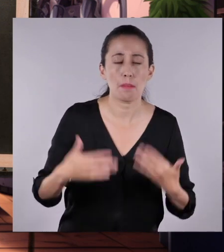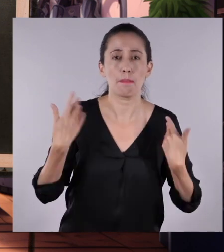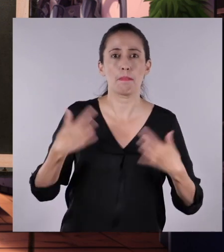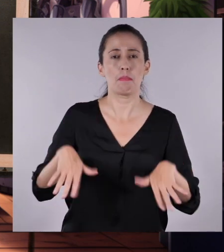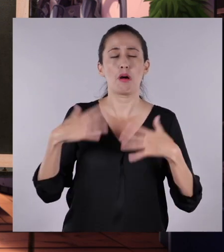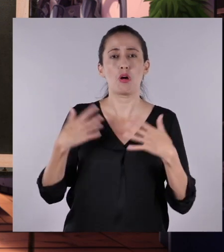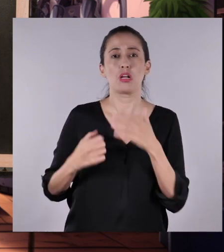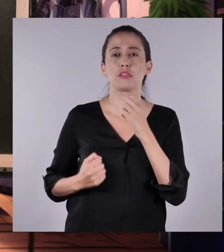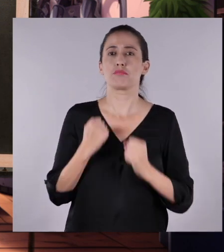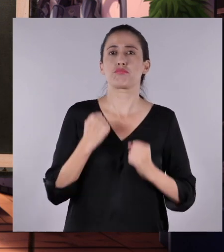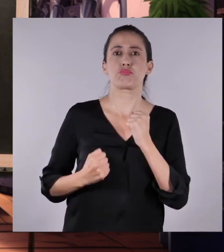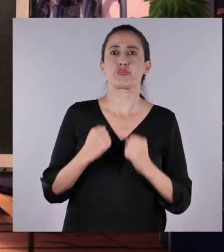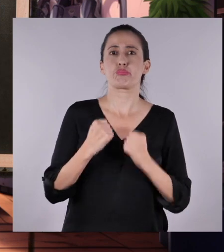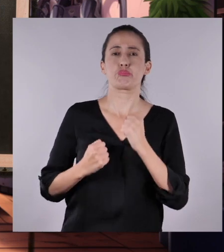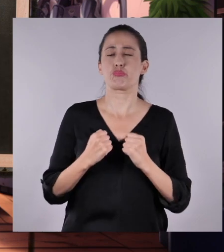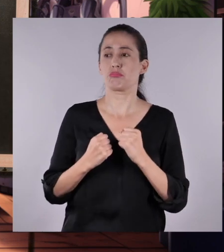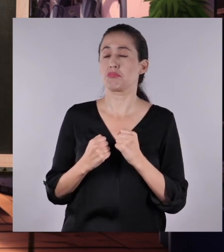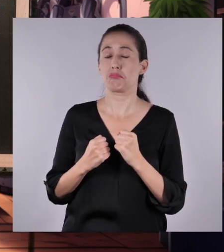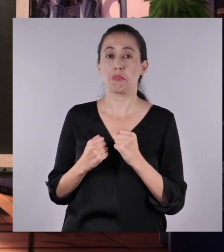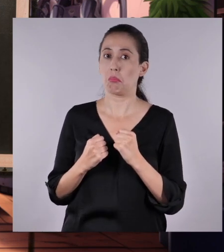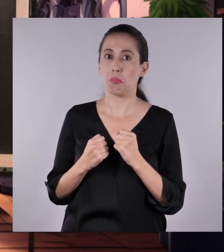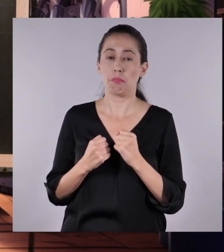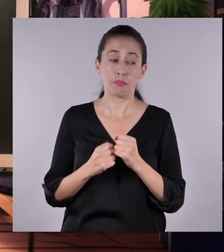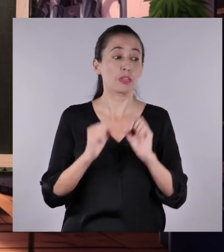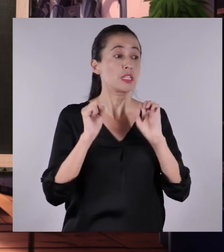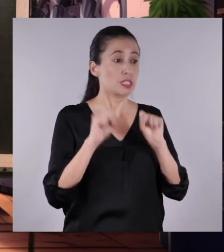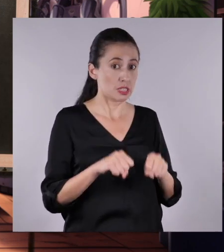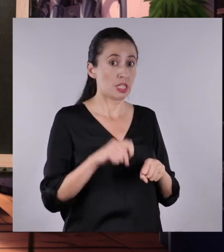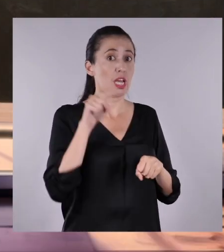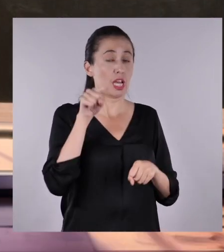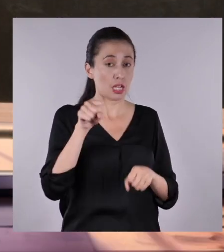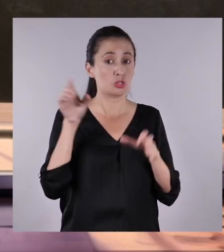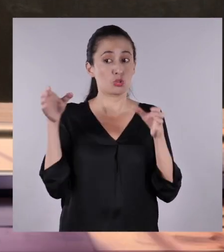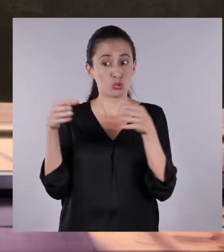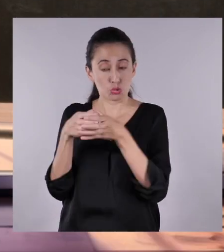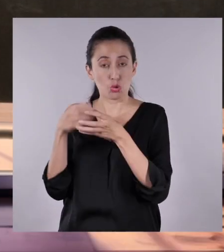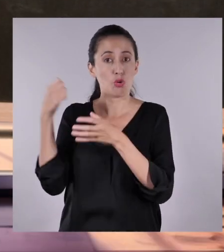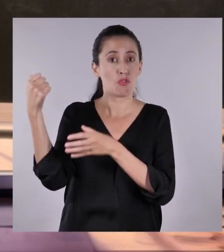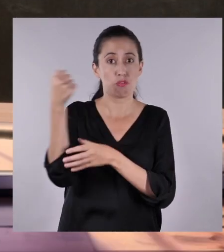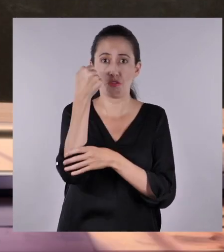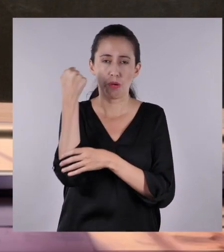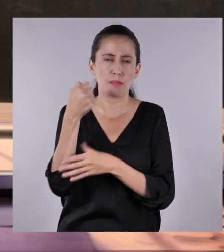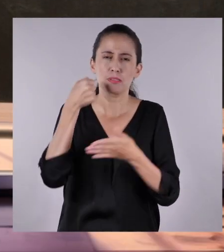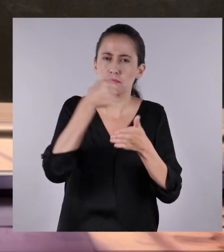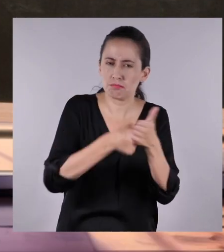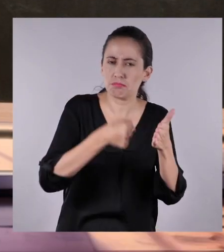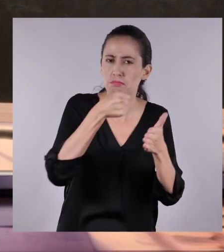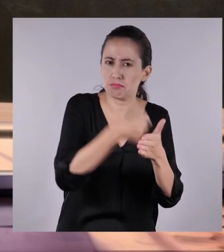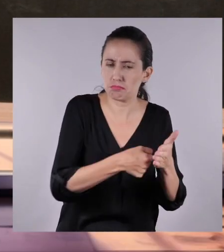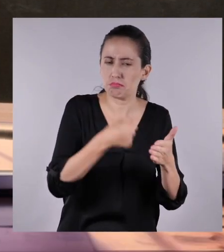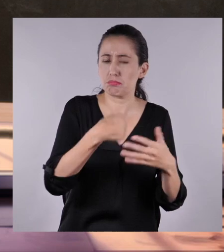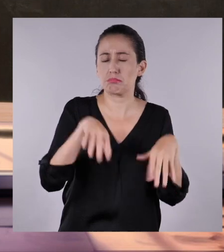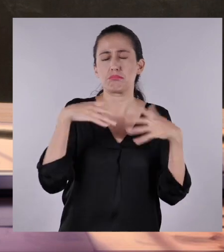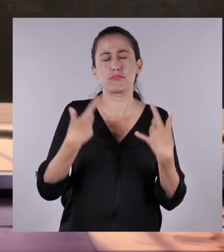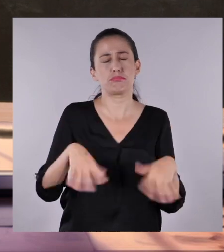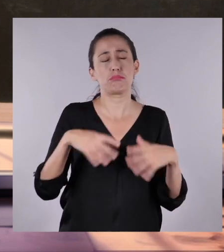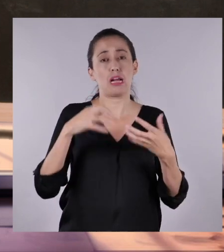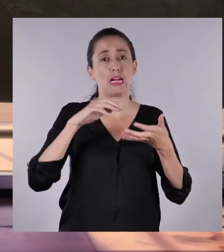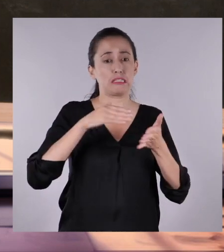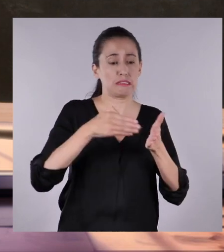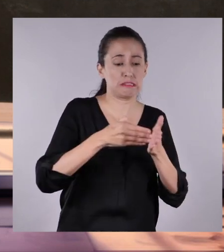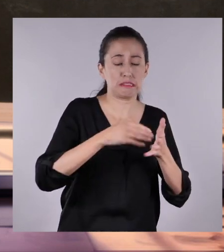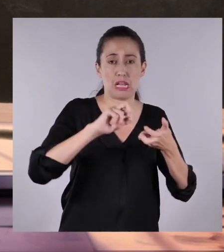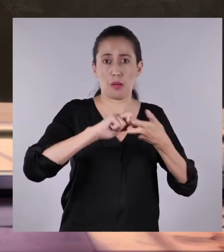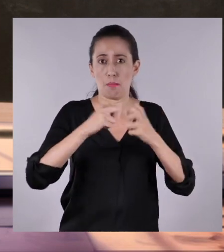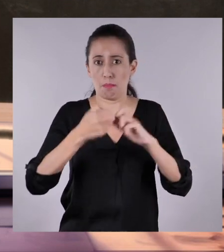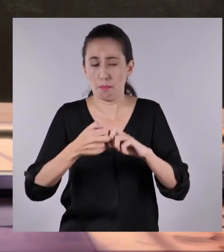deportistas famosos sobre la marcha olímpica aquí en Ecuador. Sí, Boris. Ellos son famosos porque se han esforzado mucho y han tenido que